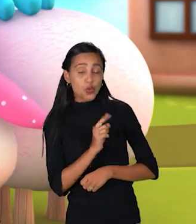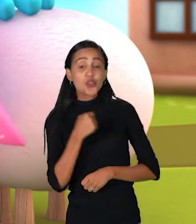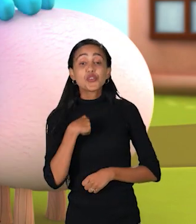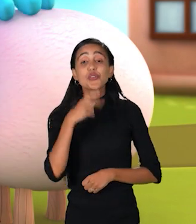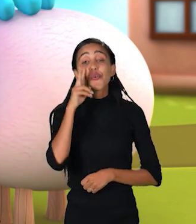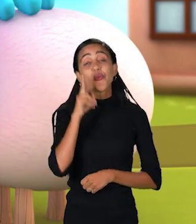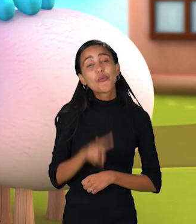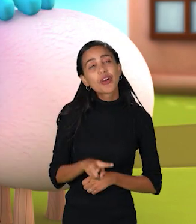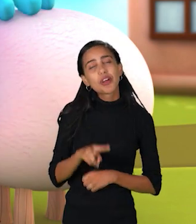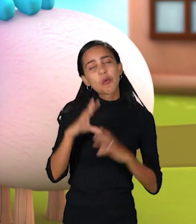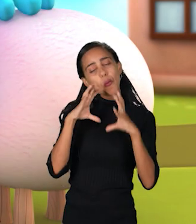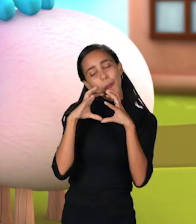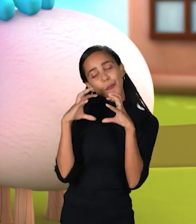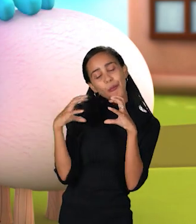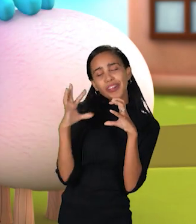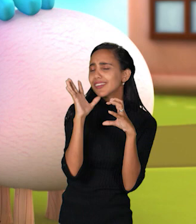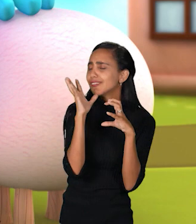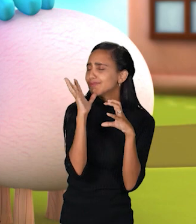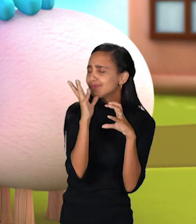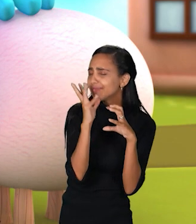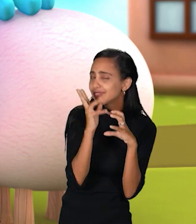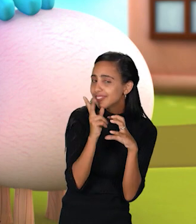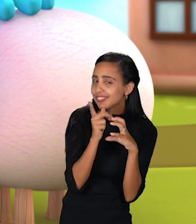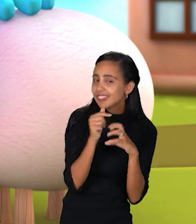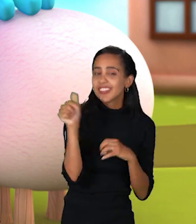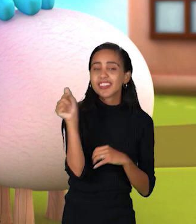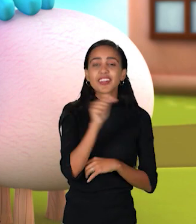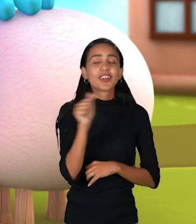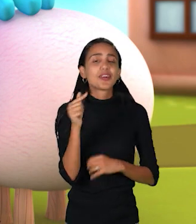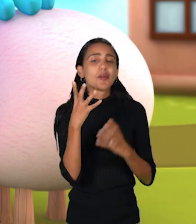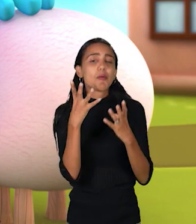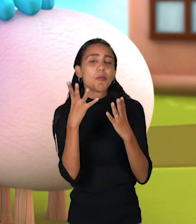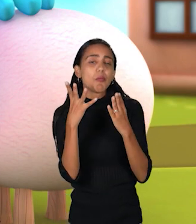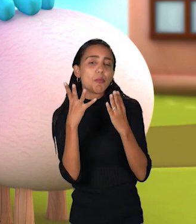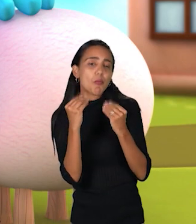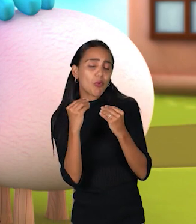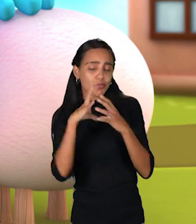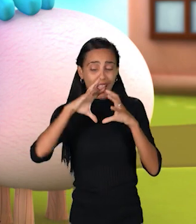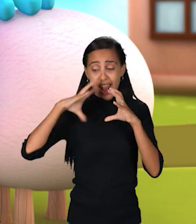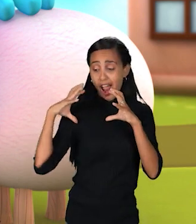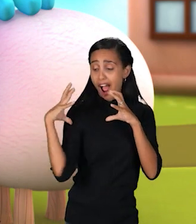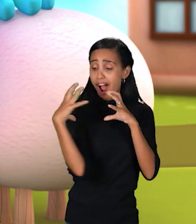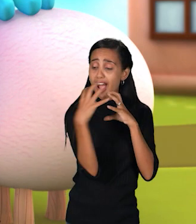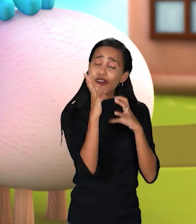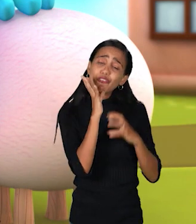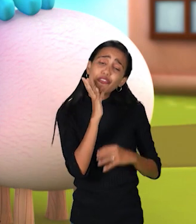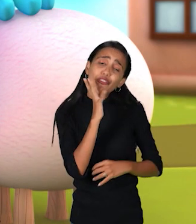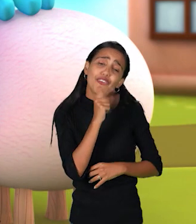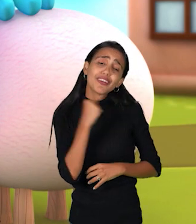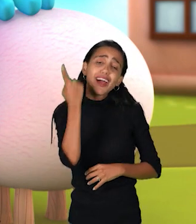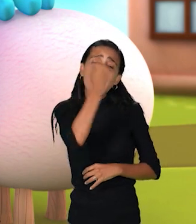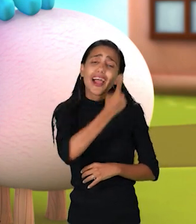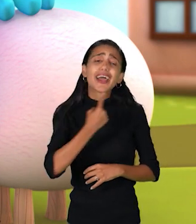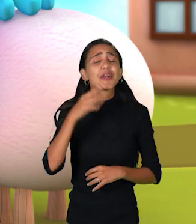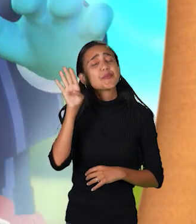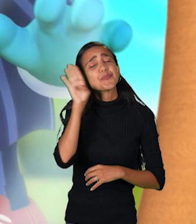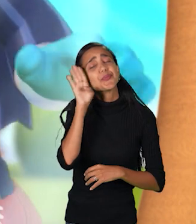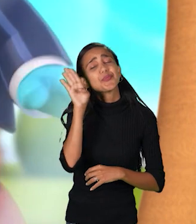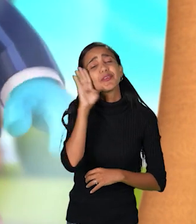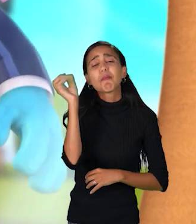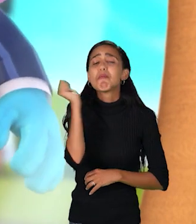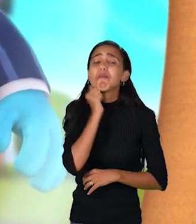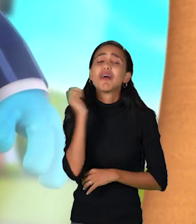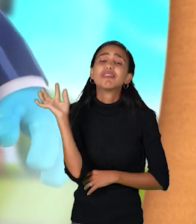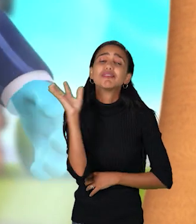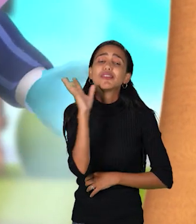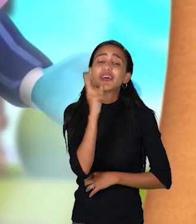a una ovejita preciosa, con un montón de lana preciosa y una carita de muñeca aún más